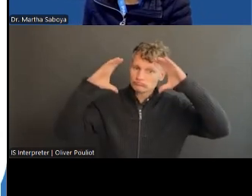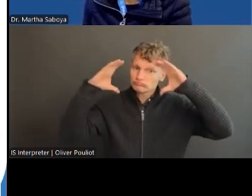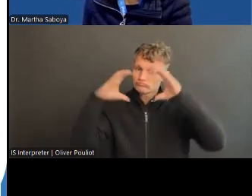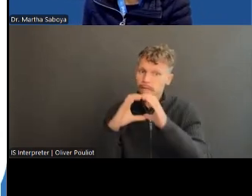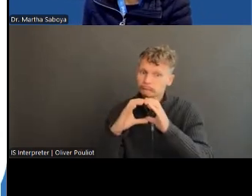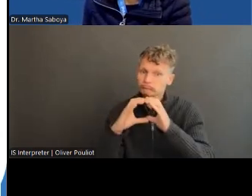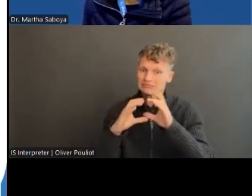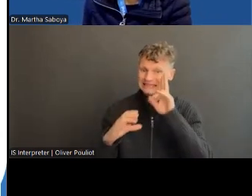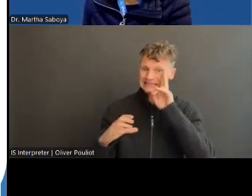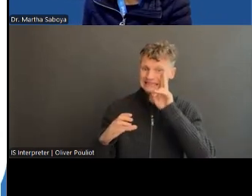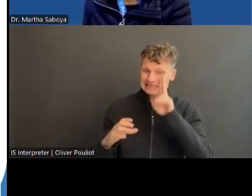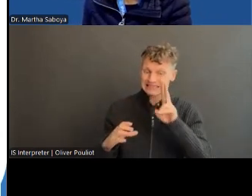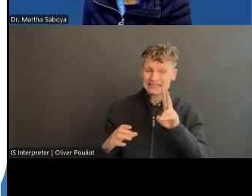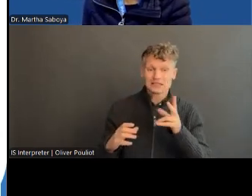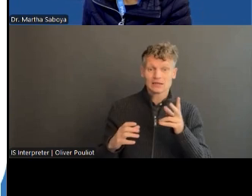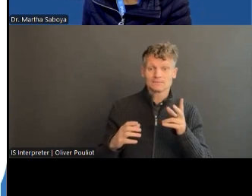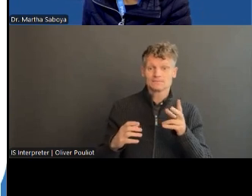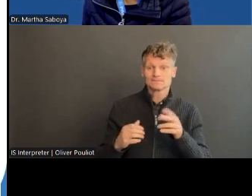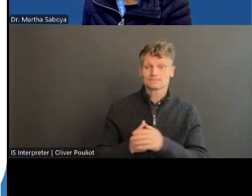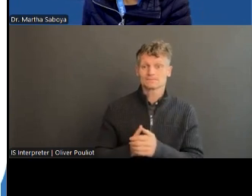centrándose en,